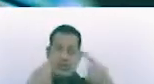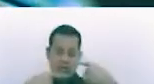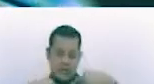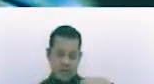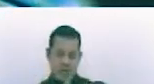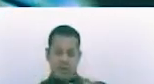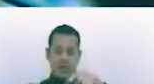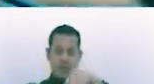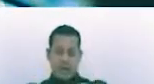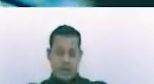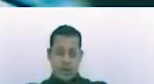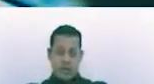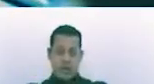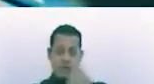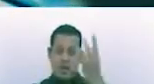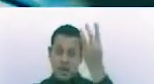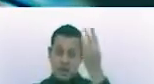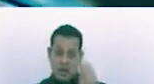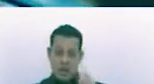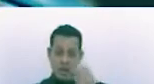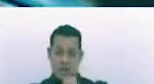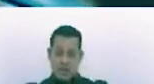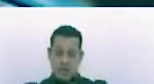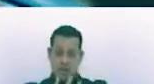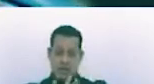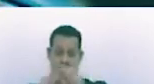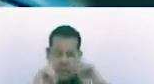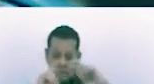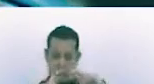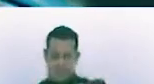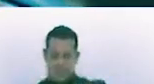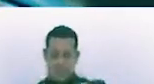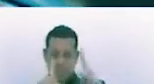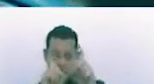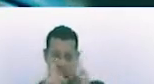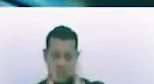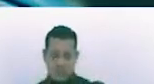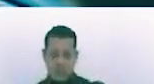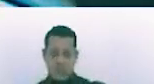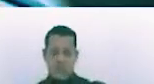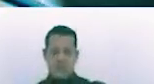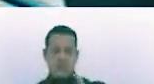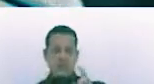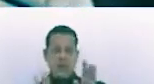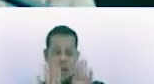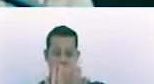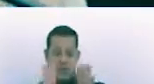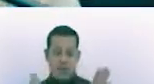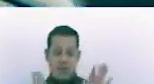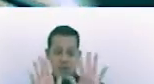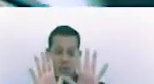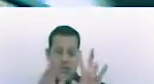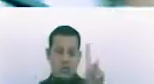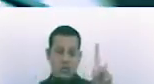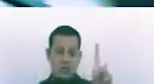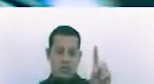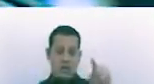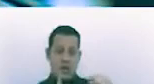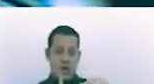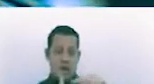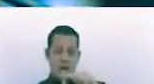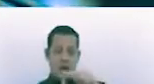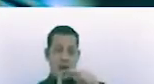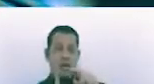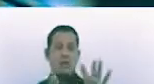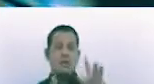los plazos de las fechas para la divulgación de revisión de consultas y reclamos se abre el 11 de abril y se va a